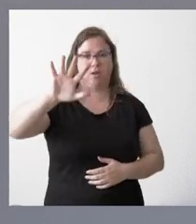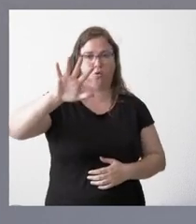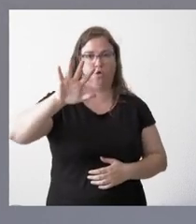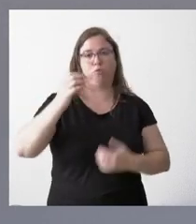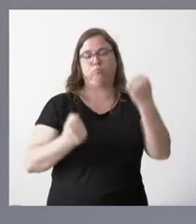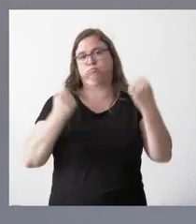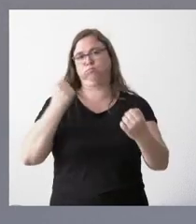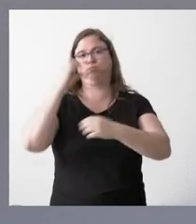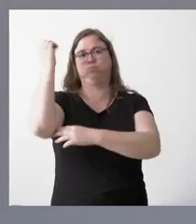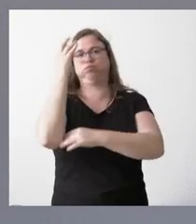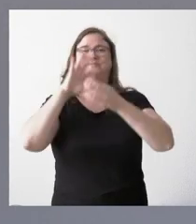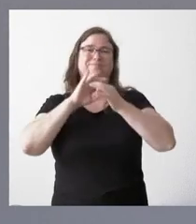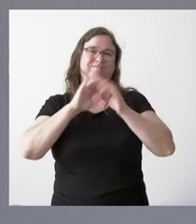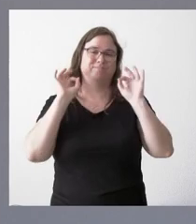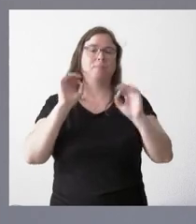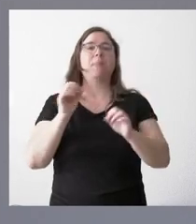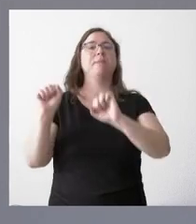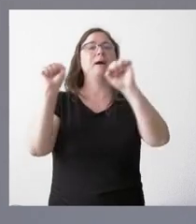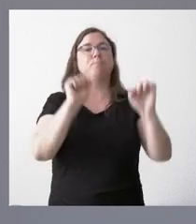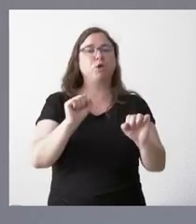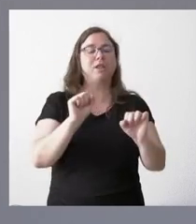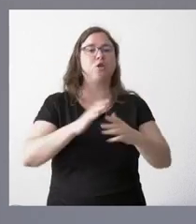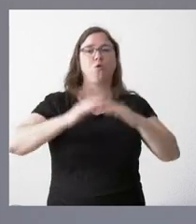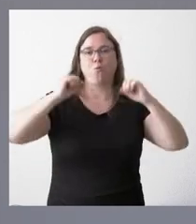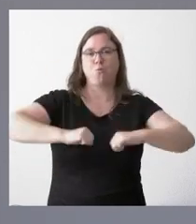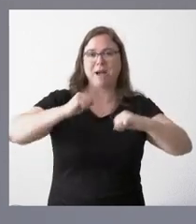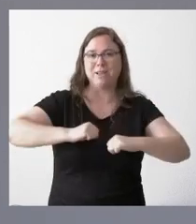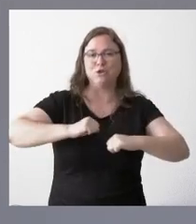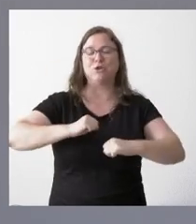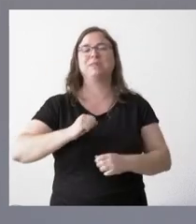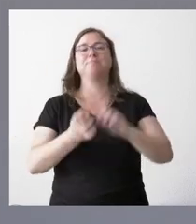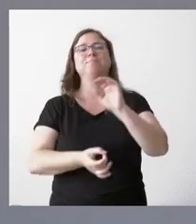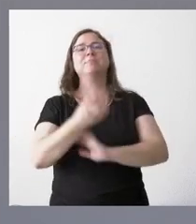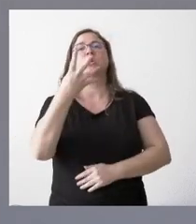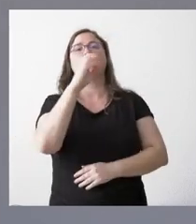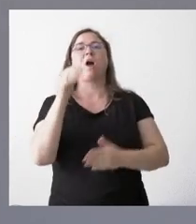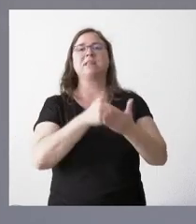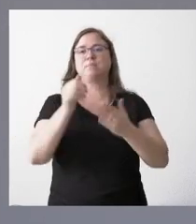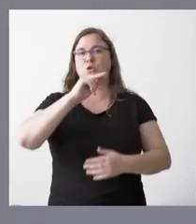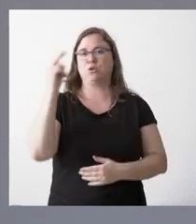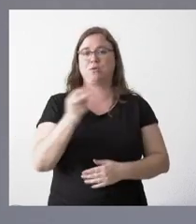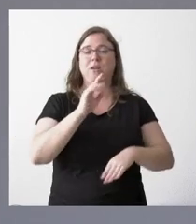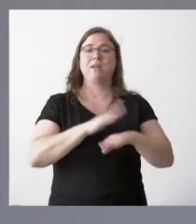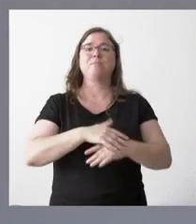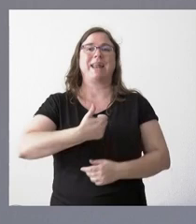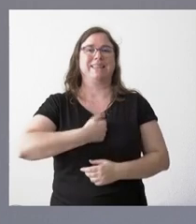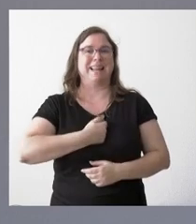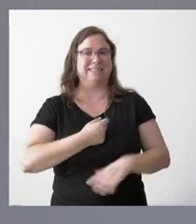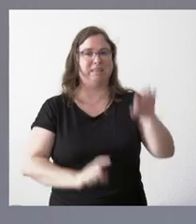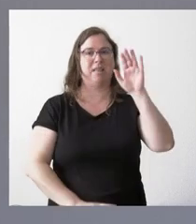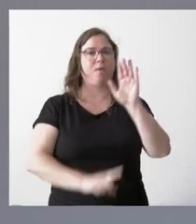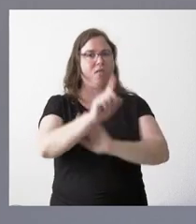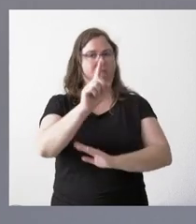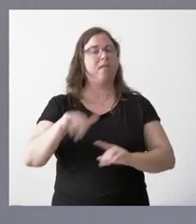vehículos sanitarios. En materia de protección de mayores, se han destinado cerca de 40 millones de euros a la teleasistencia avanzada que